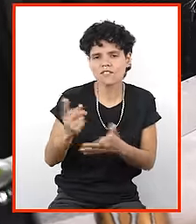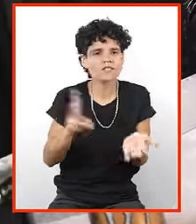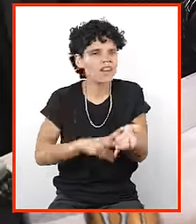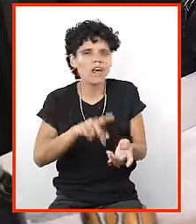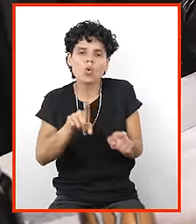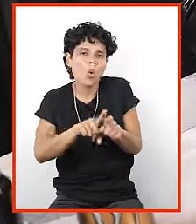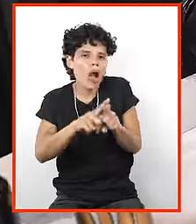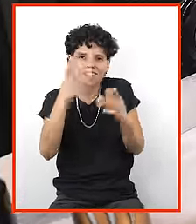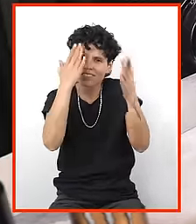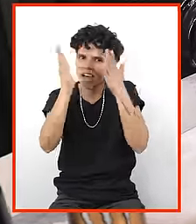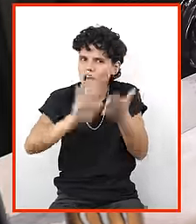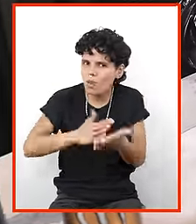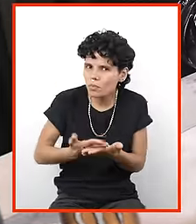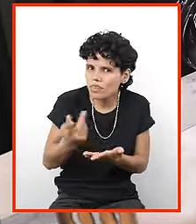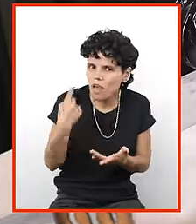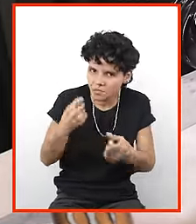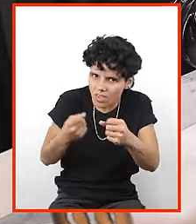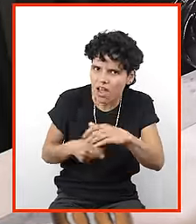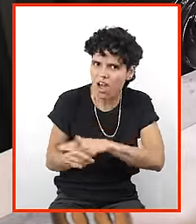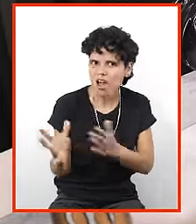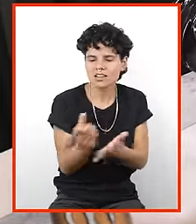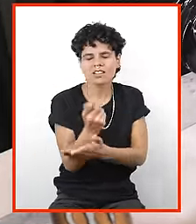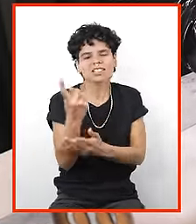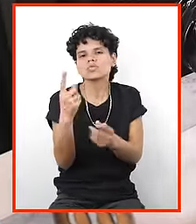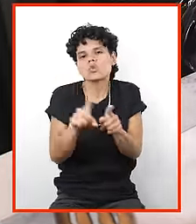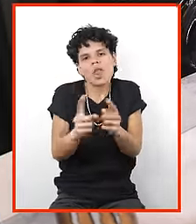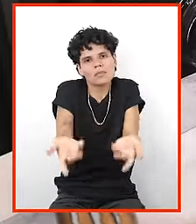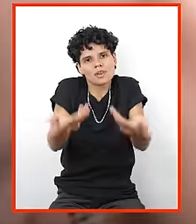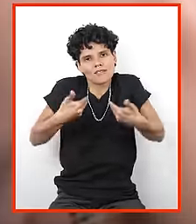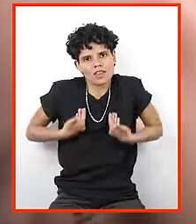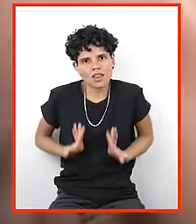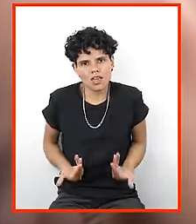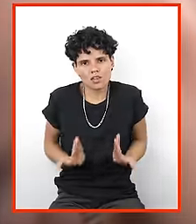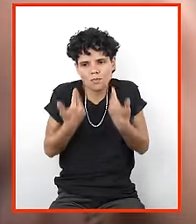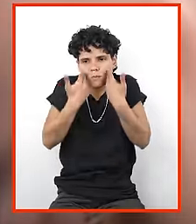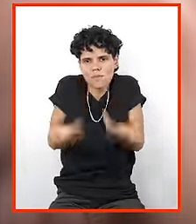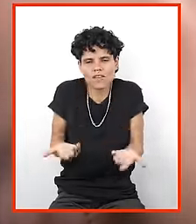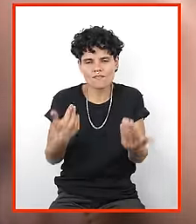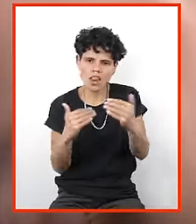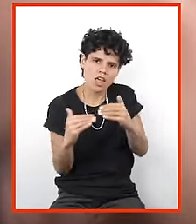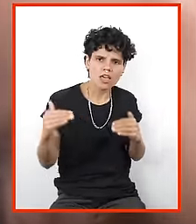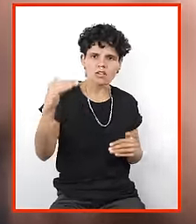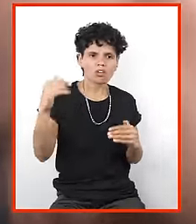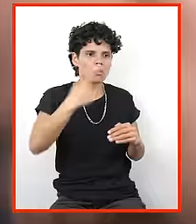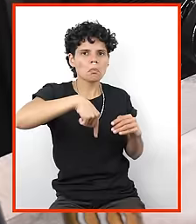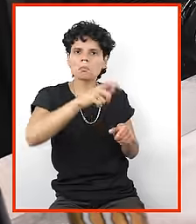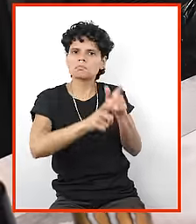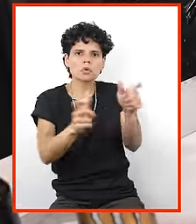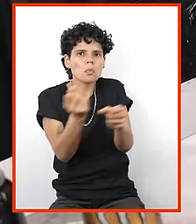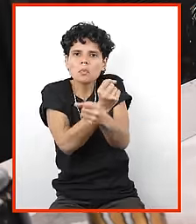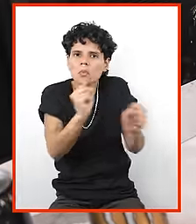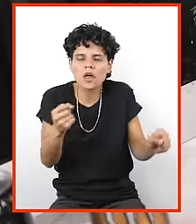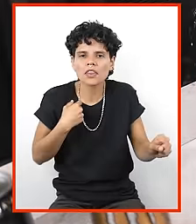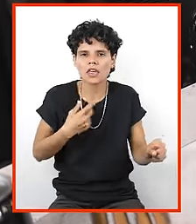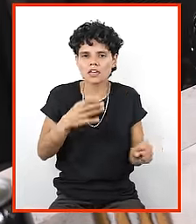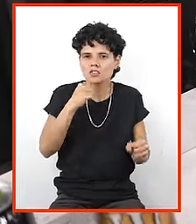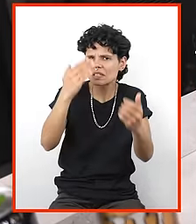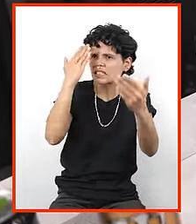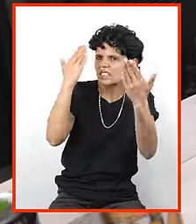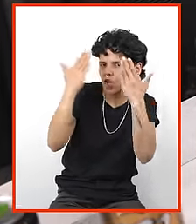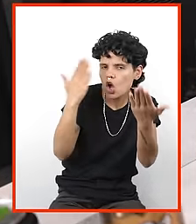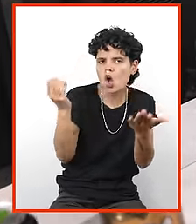un privilegio al final la salud mental, ¿cachai? Y yo siento que la salud mental no debería ser un privilegio, porque todos deberíamos tener acceso a